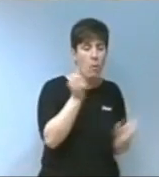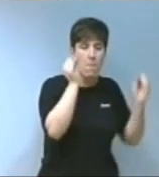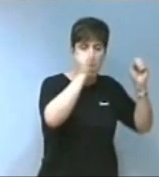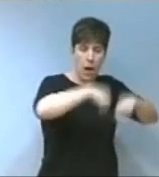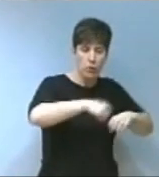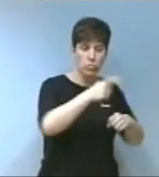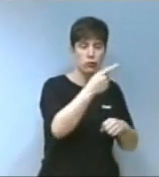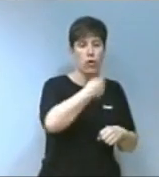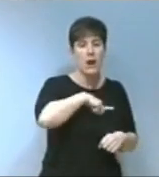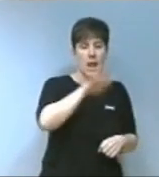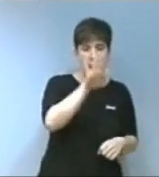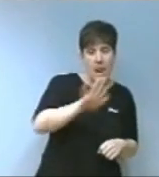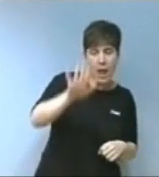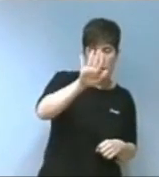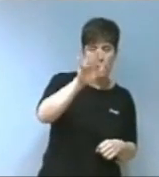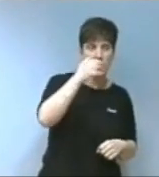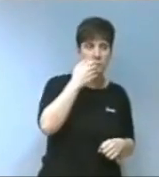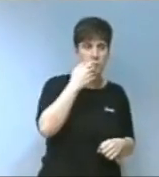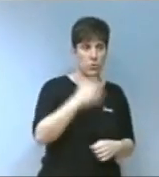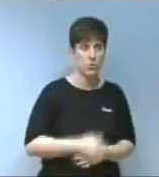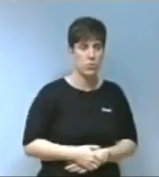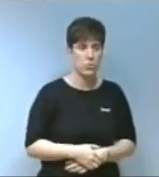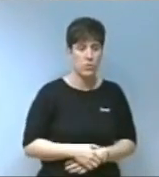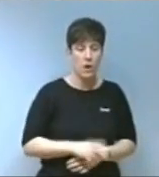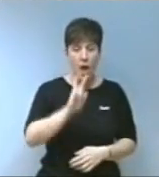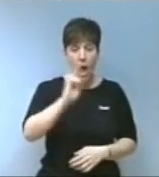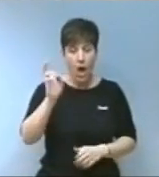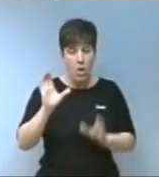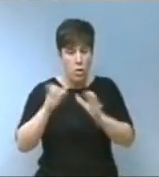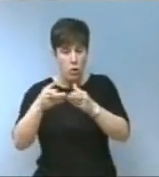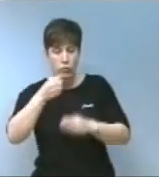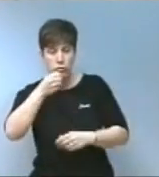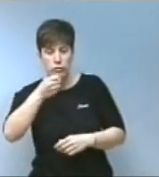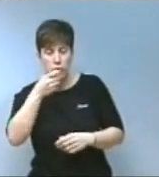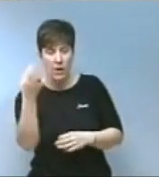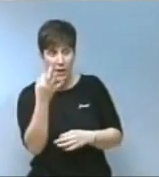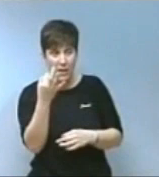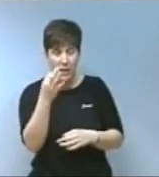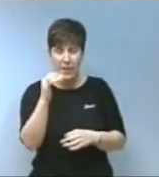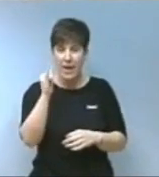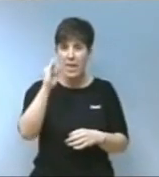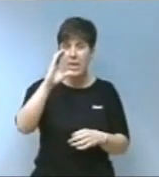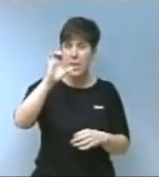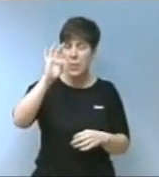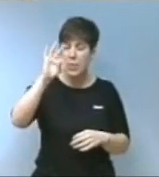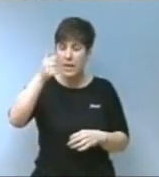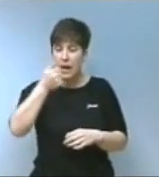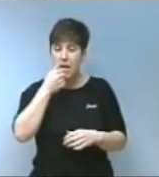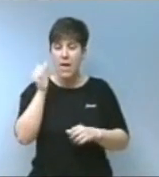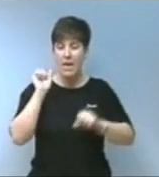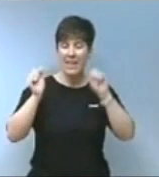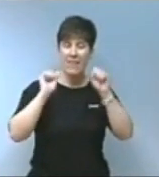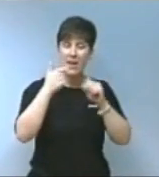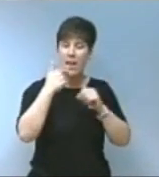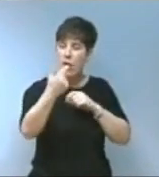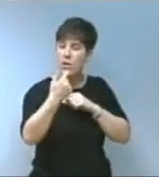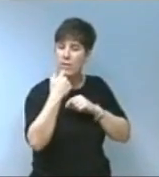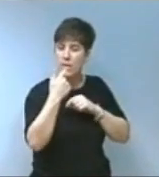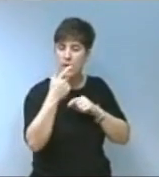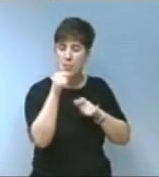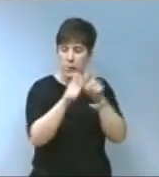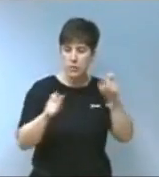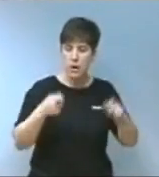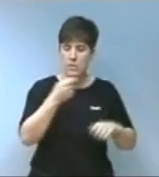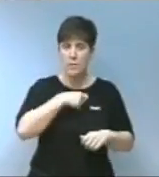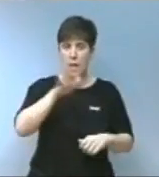de Lambán, García Page o Fernández Vara. Hay otro PSOE, el de Iceta, que baila al son de lo que le dicen los nacionalistas, o